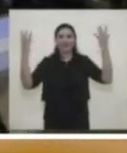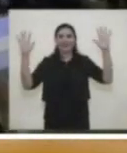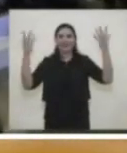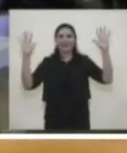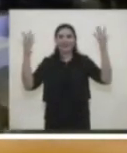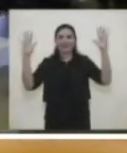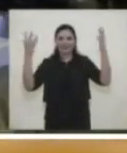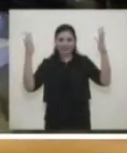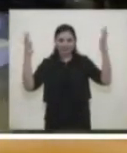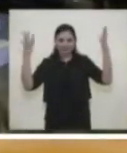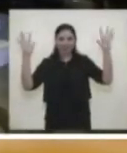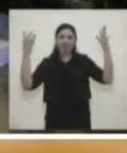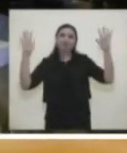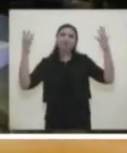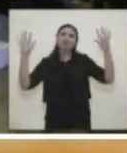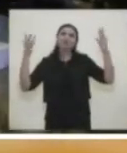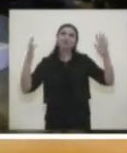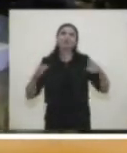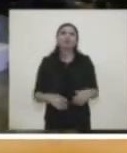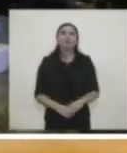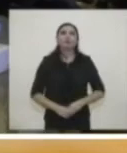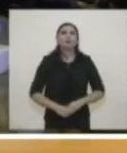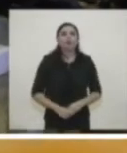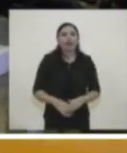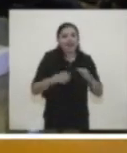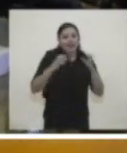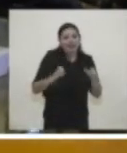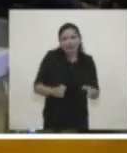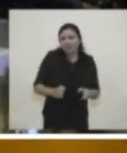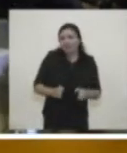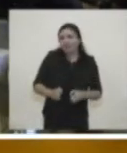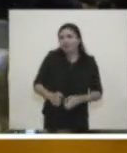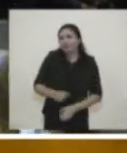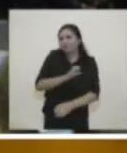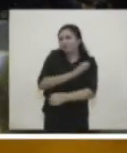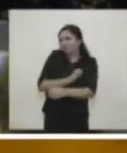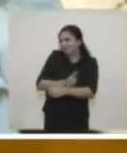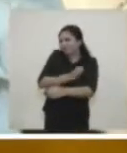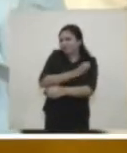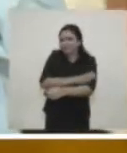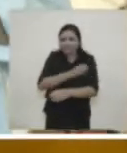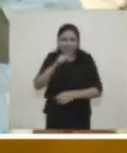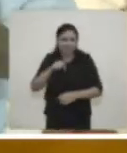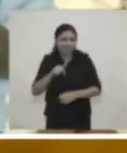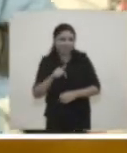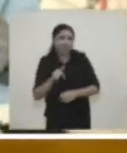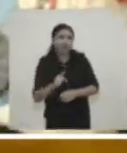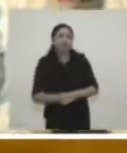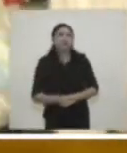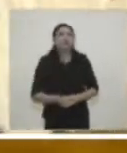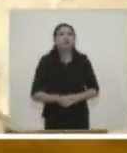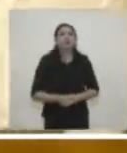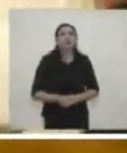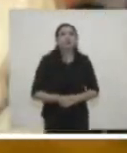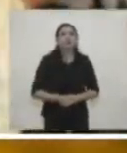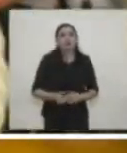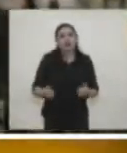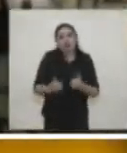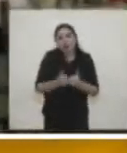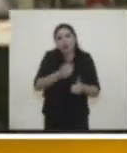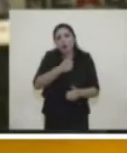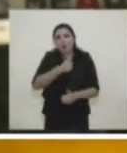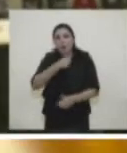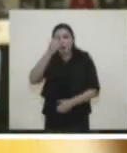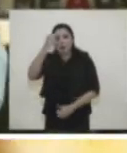un hombre que vive, no tiene una historia patrimonial compleja, no tiene ranchos, no tiene naves